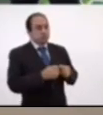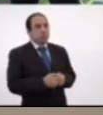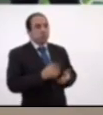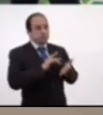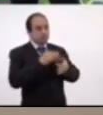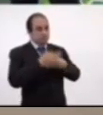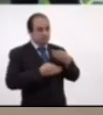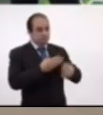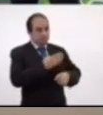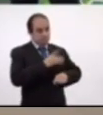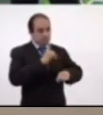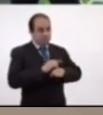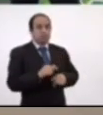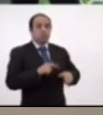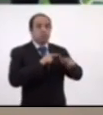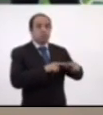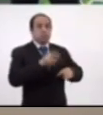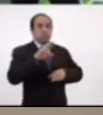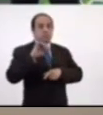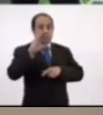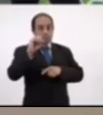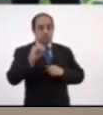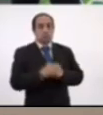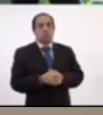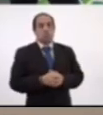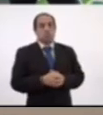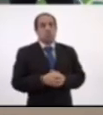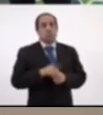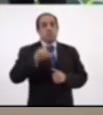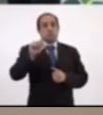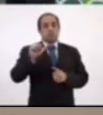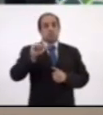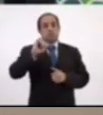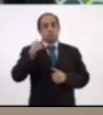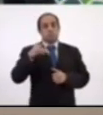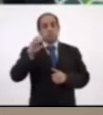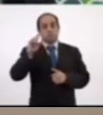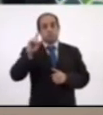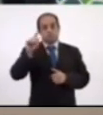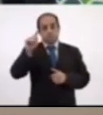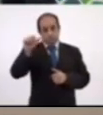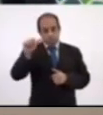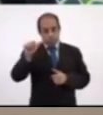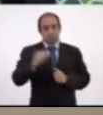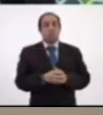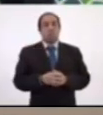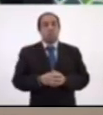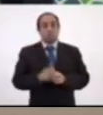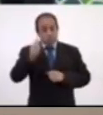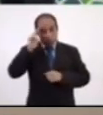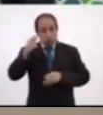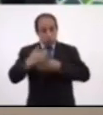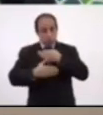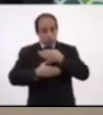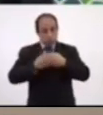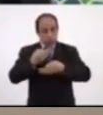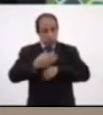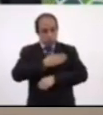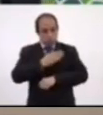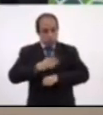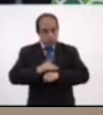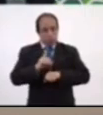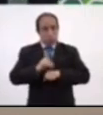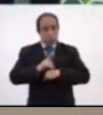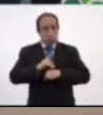buen día. Continuamos con Rocío González de La Jornada. Hola doctora, buen día a todos. Pues